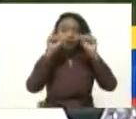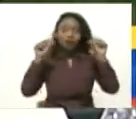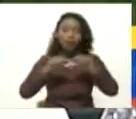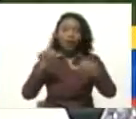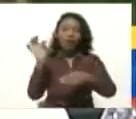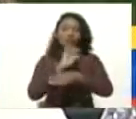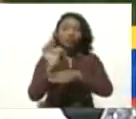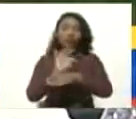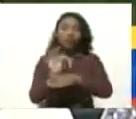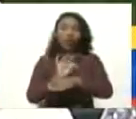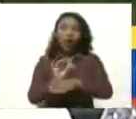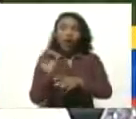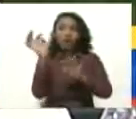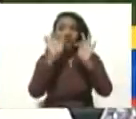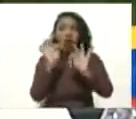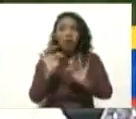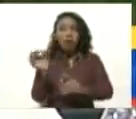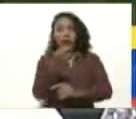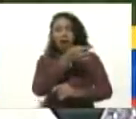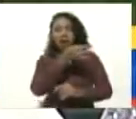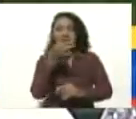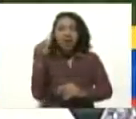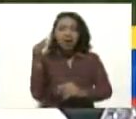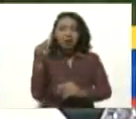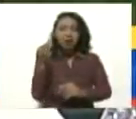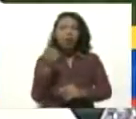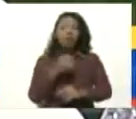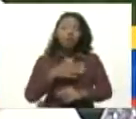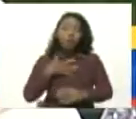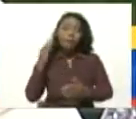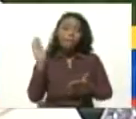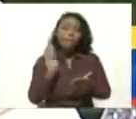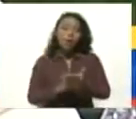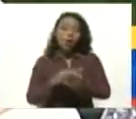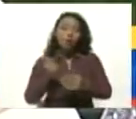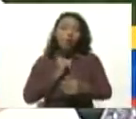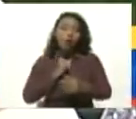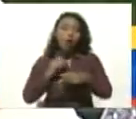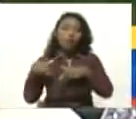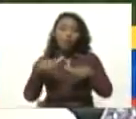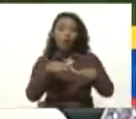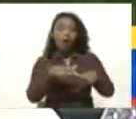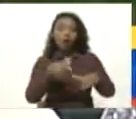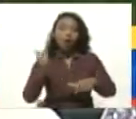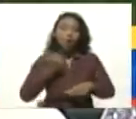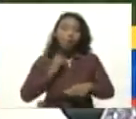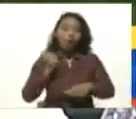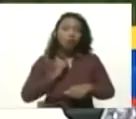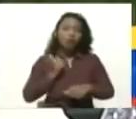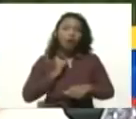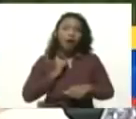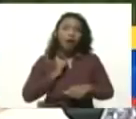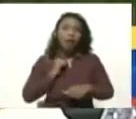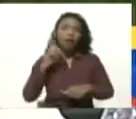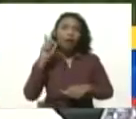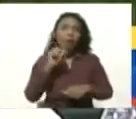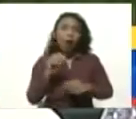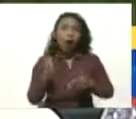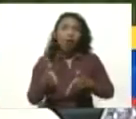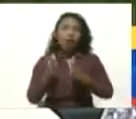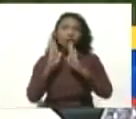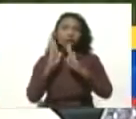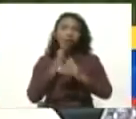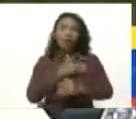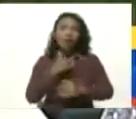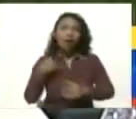funciona de forma muy efectiva y puede aplicarse en cualquier establecimiento, cualquier, incluso un edificio que